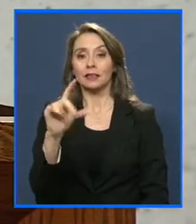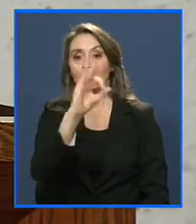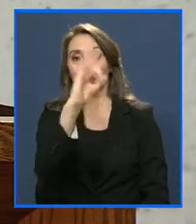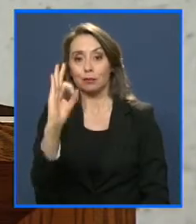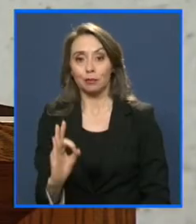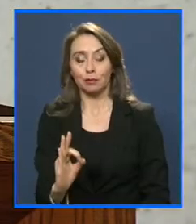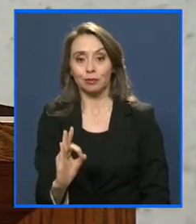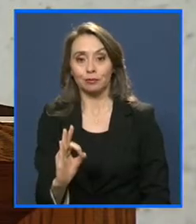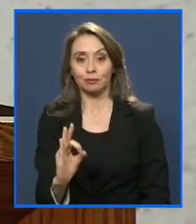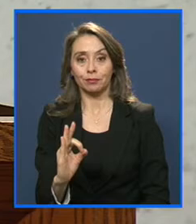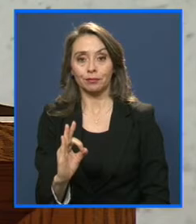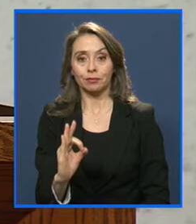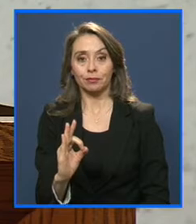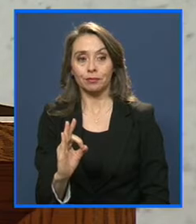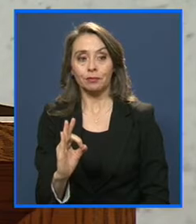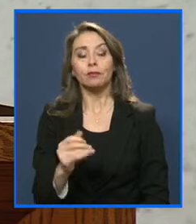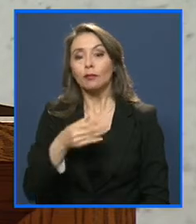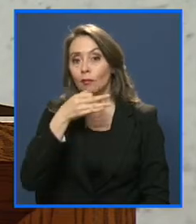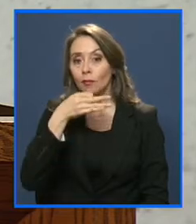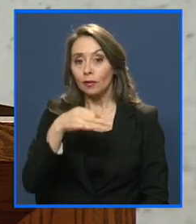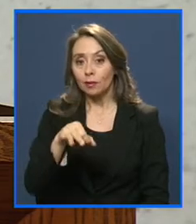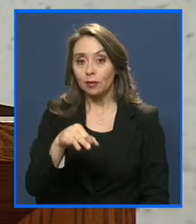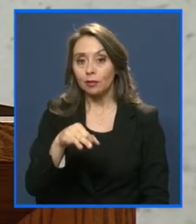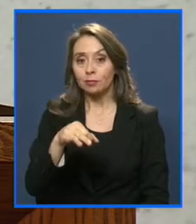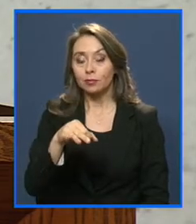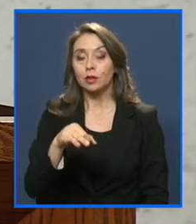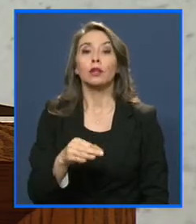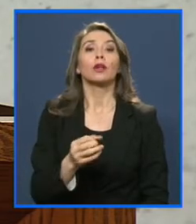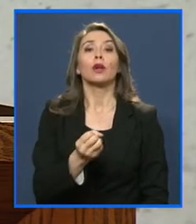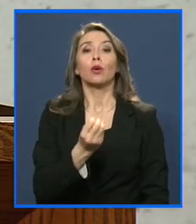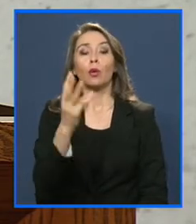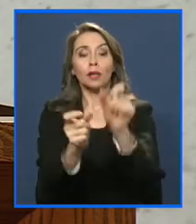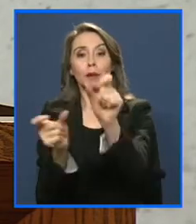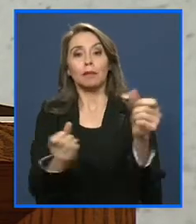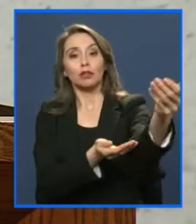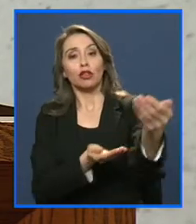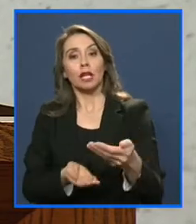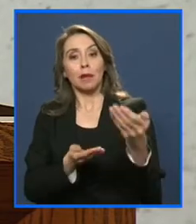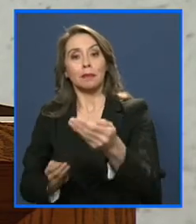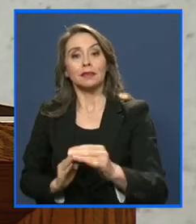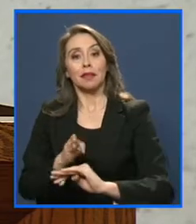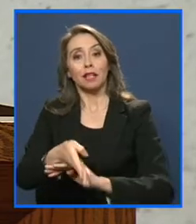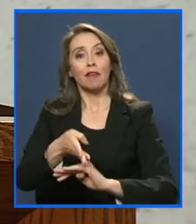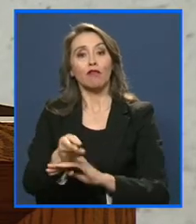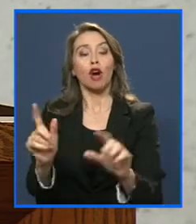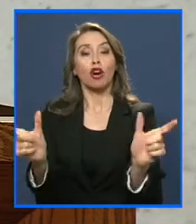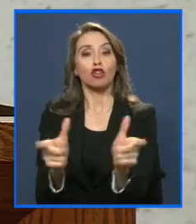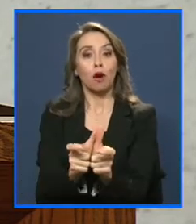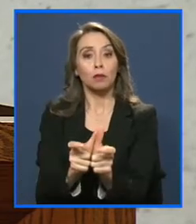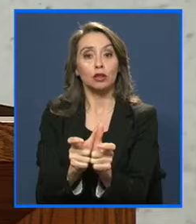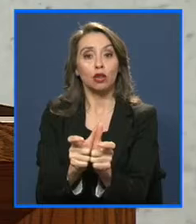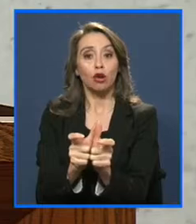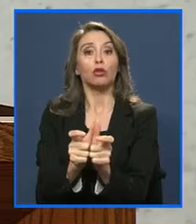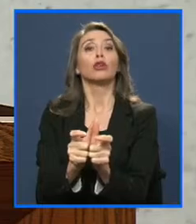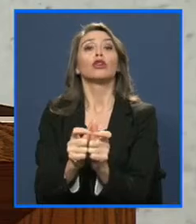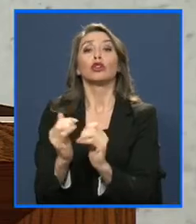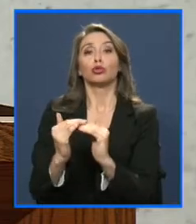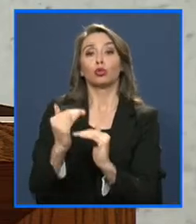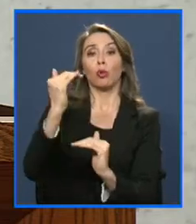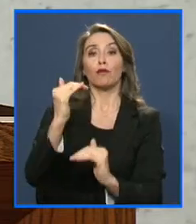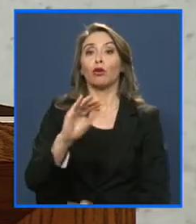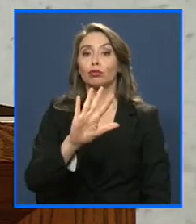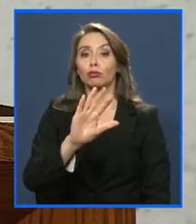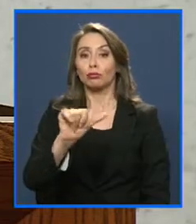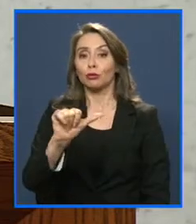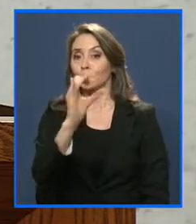ciento cabe destacar que el número de invitados asistentes a las comisiones ha crecido en un